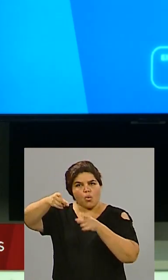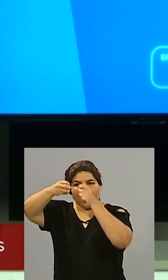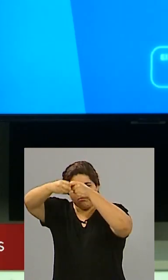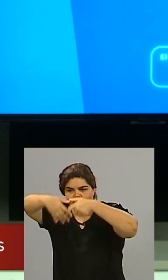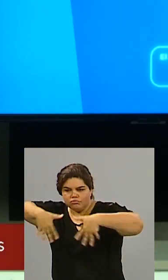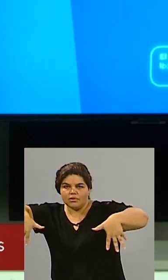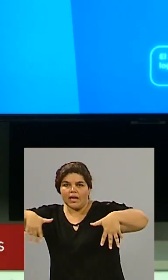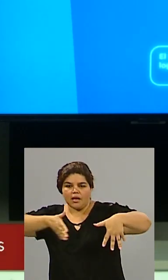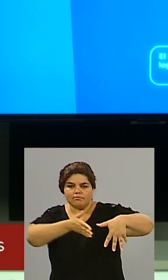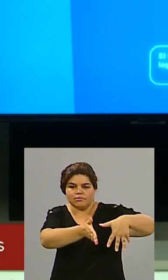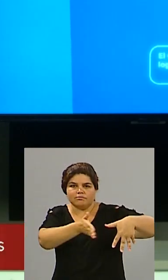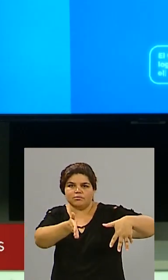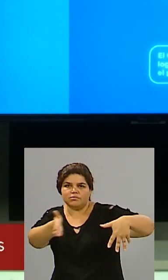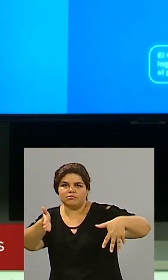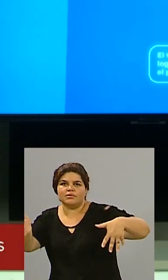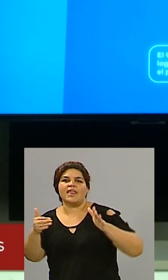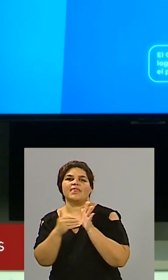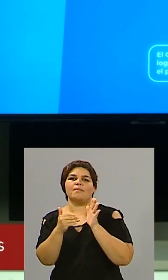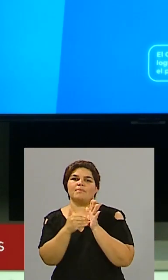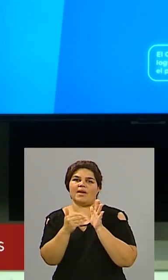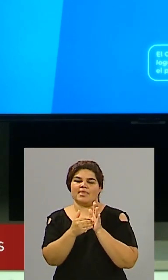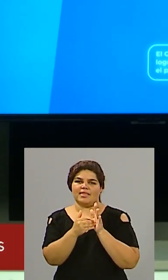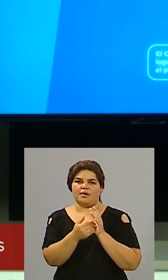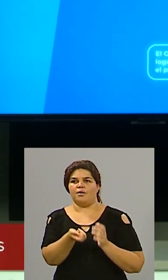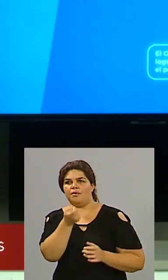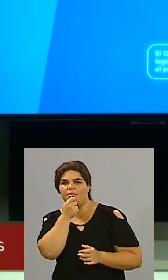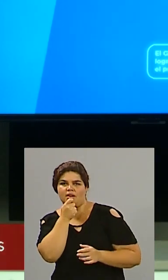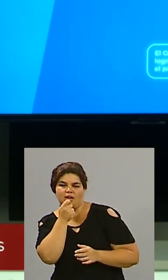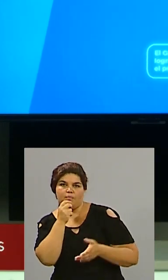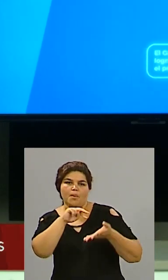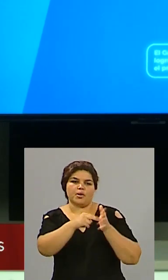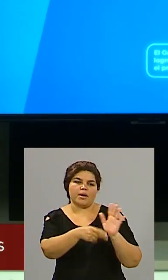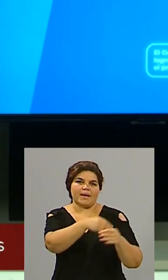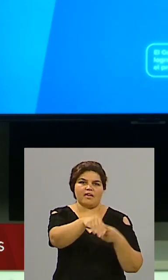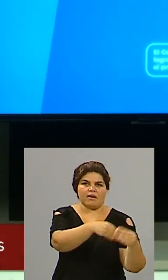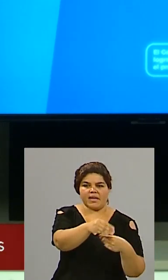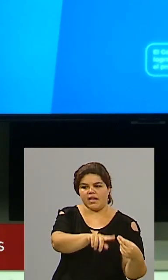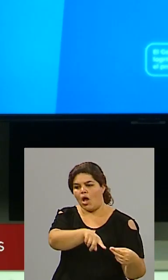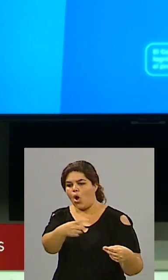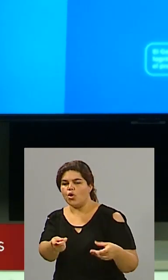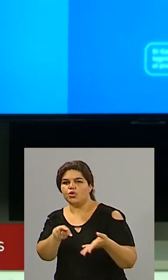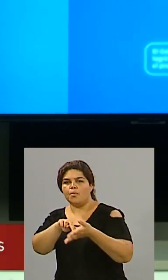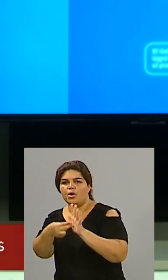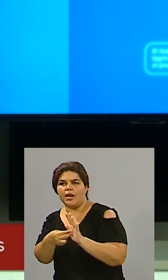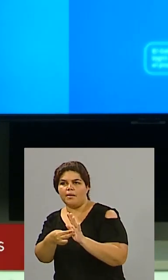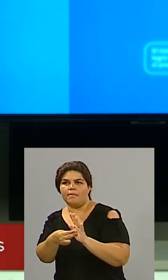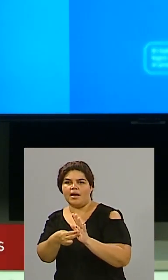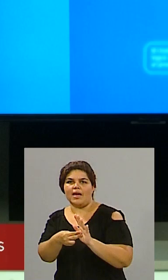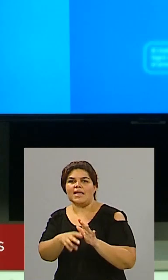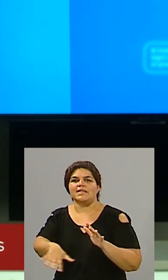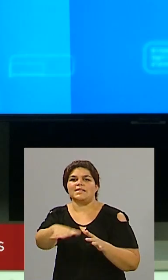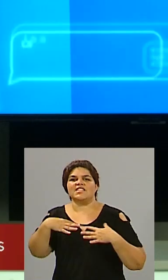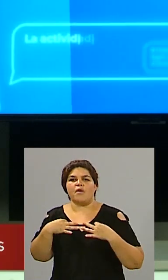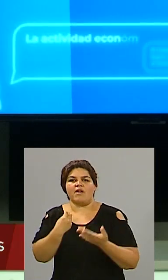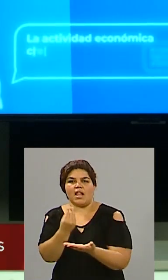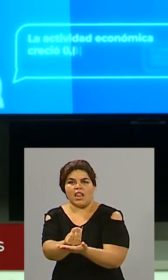trabajar con la problemática de cada especialidad. No es lo mismo la problemática que está teniendo hoy familia con la problemática que está teniendo el área civil, ni